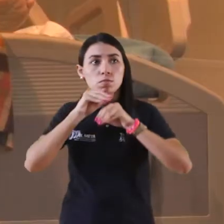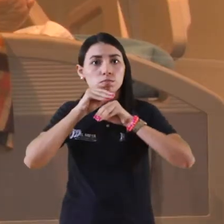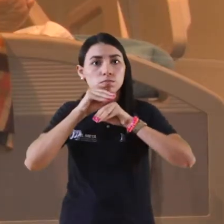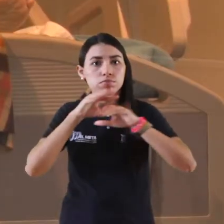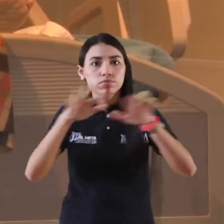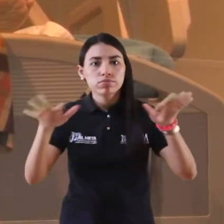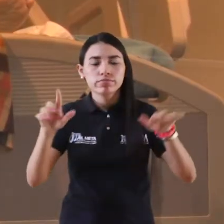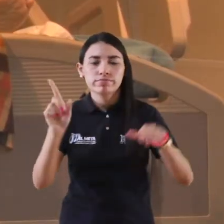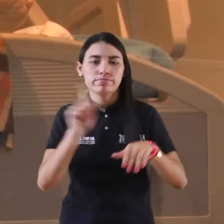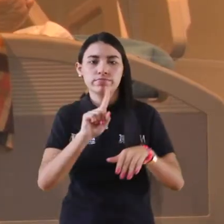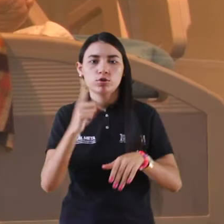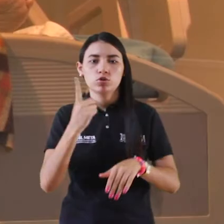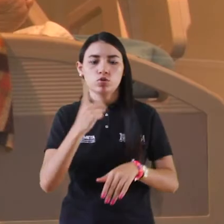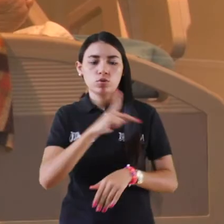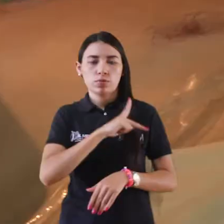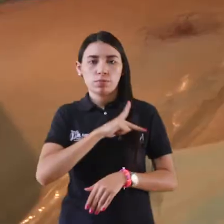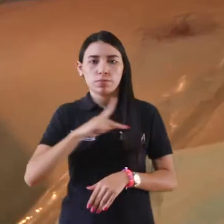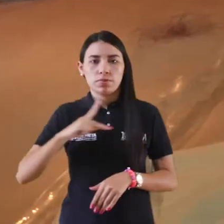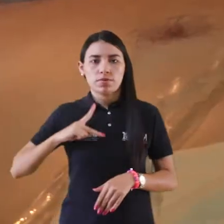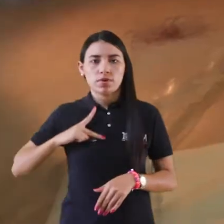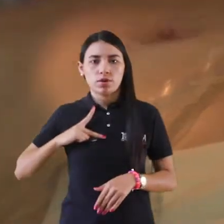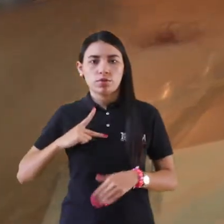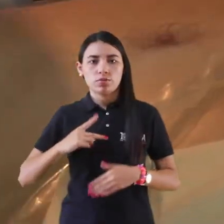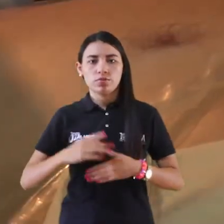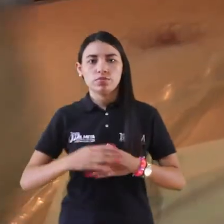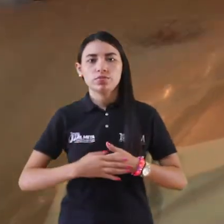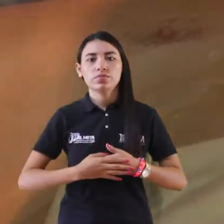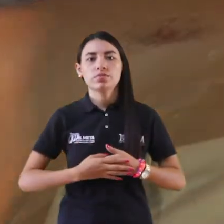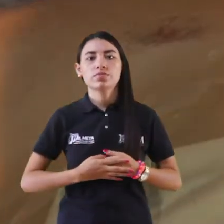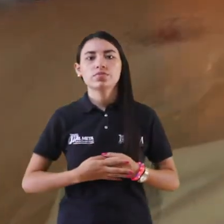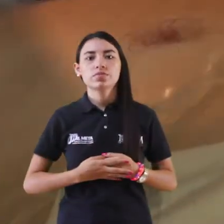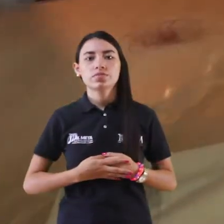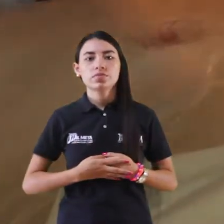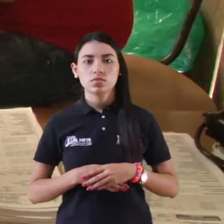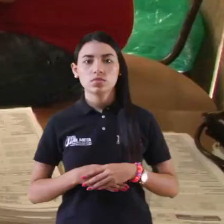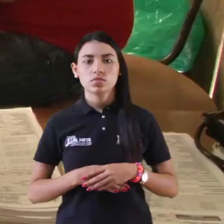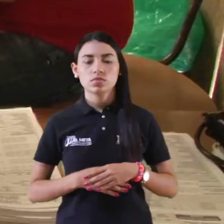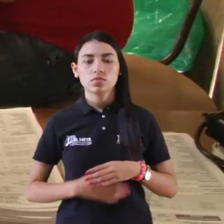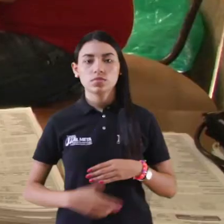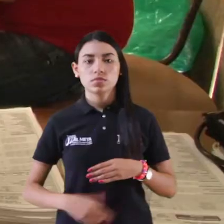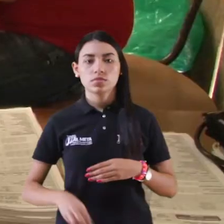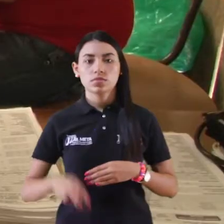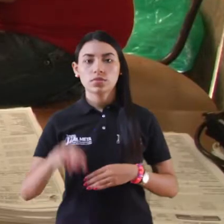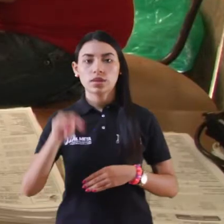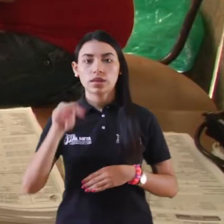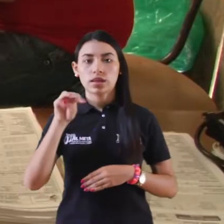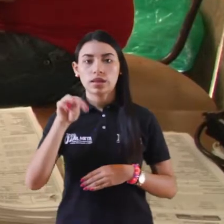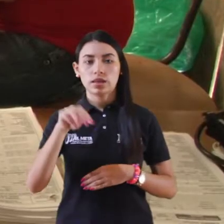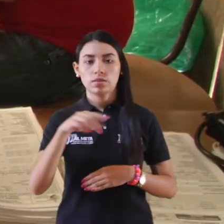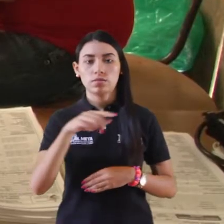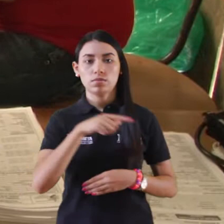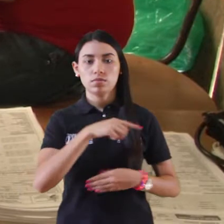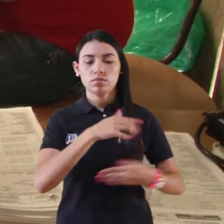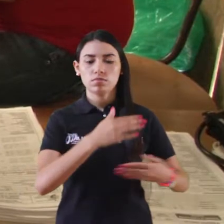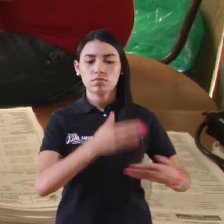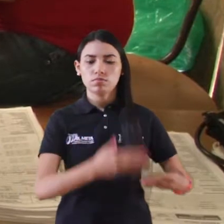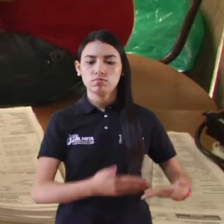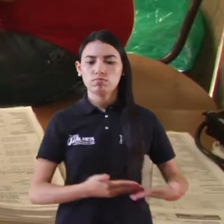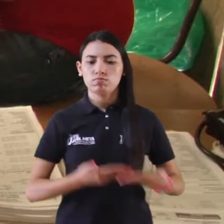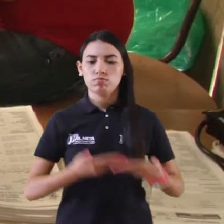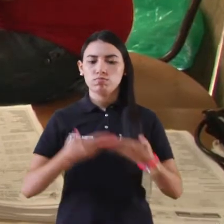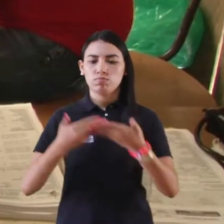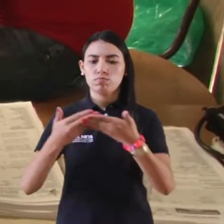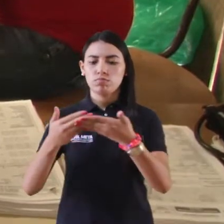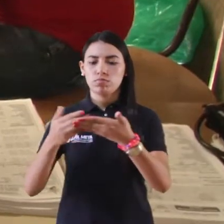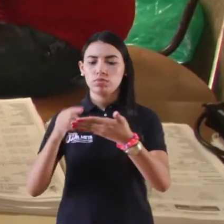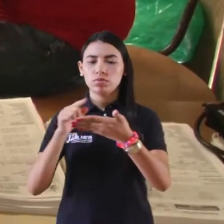autorizados por la ley o las autoridades en las condiciones que ésta determine. a recibir información sobre los canales formales